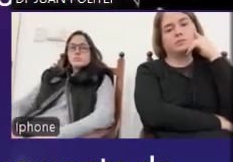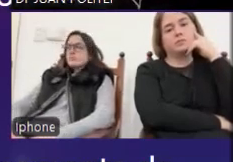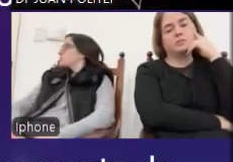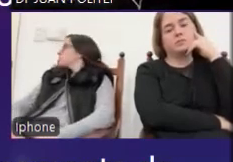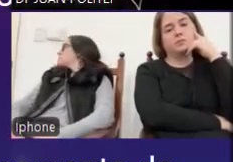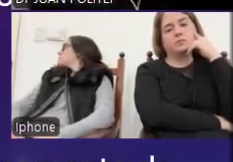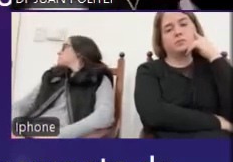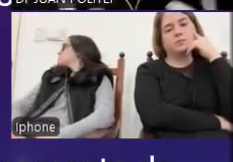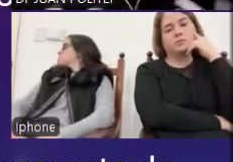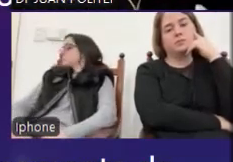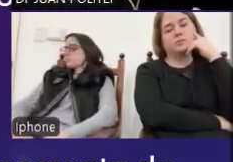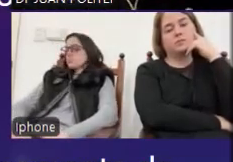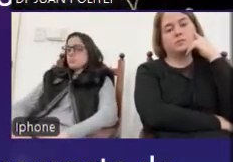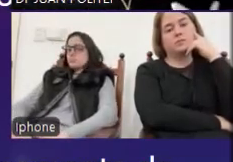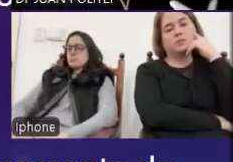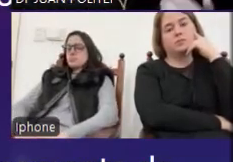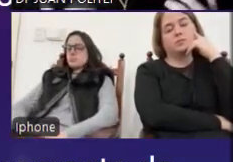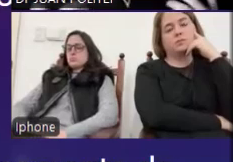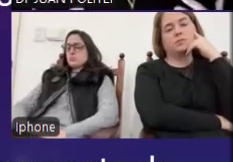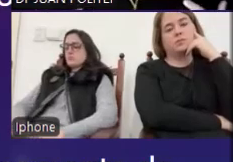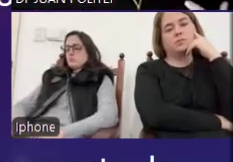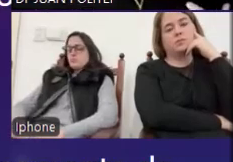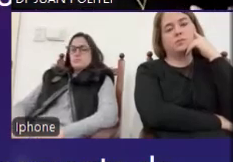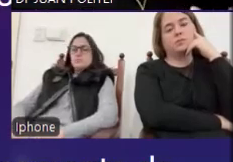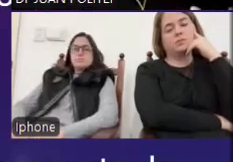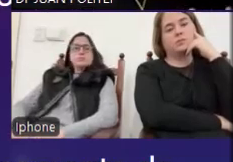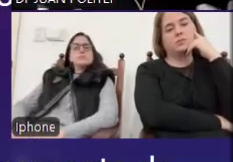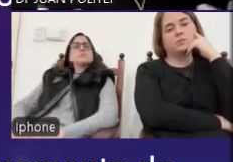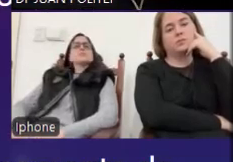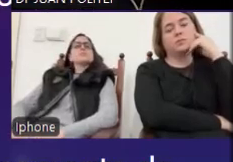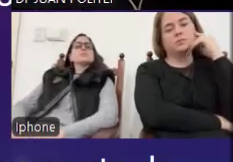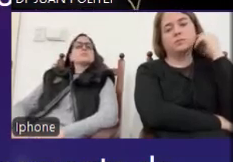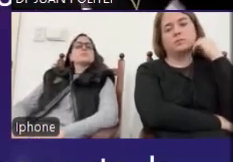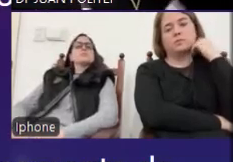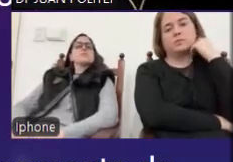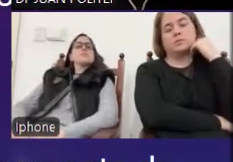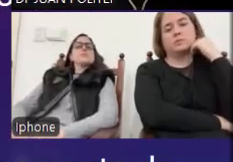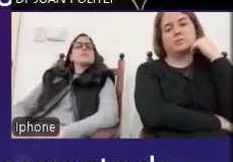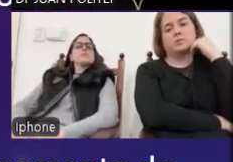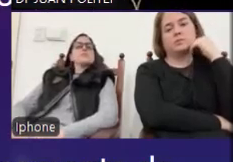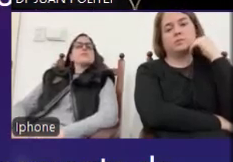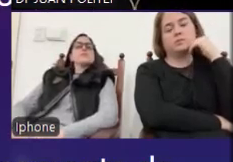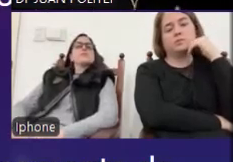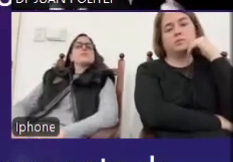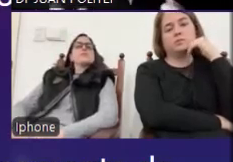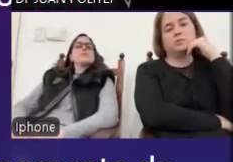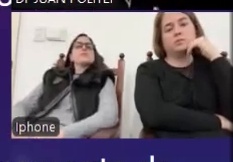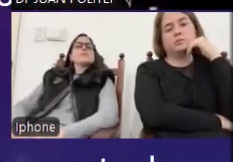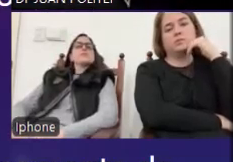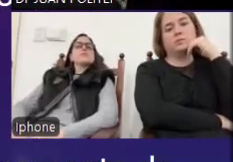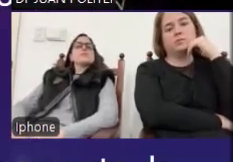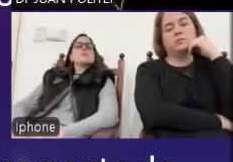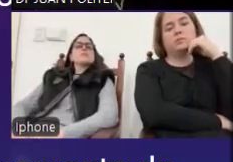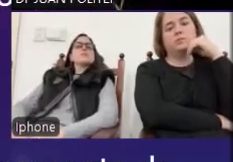fase 3. Mucha gente me pregunta a veces en un protocolo, si yo me expongo, por lo menos, ¿me